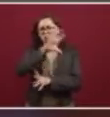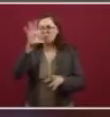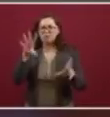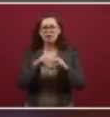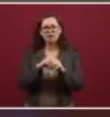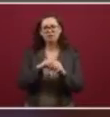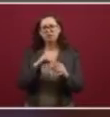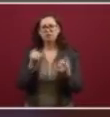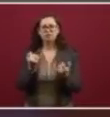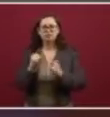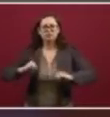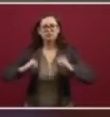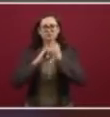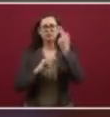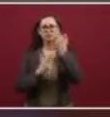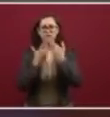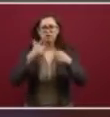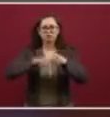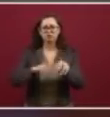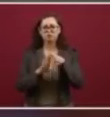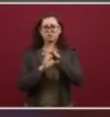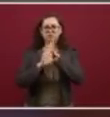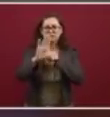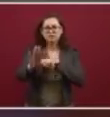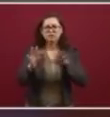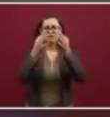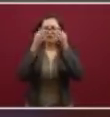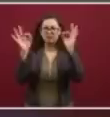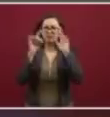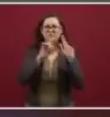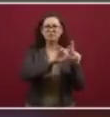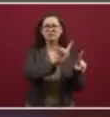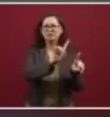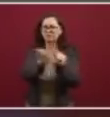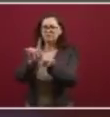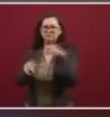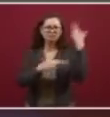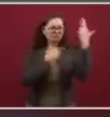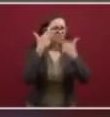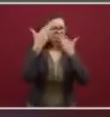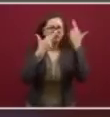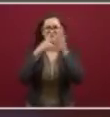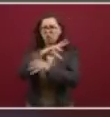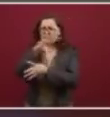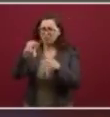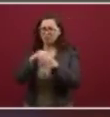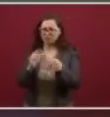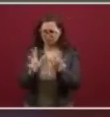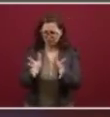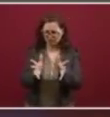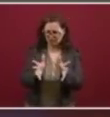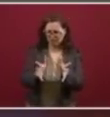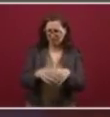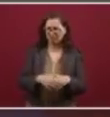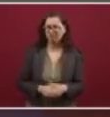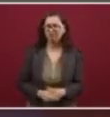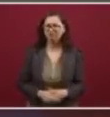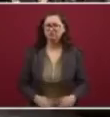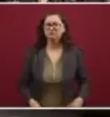Instituto Nacional de Migración, aduanas y todos estos organismos de gobierno? Esa sería mi primera